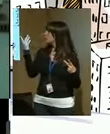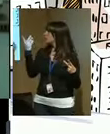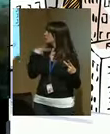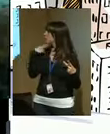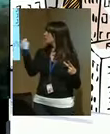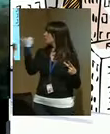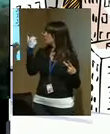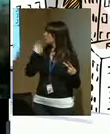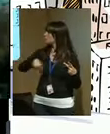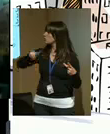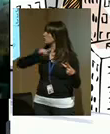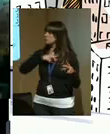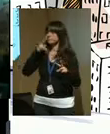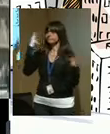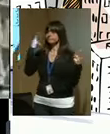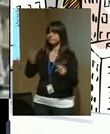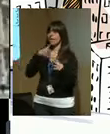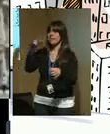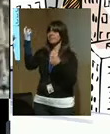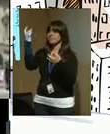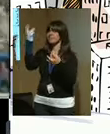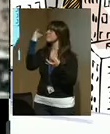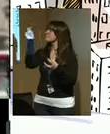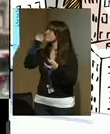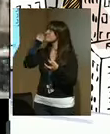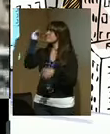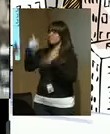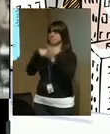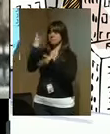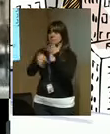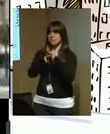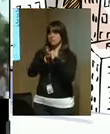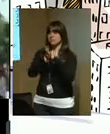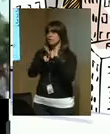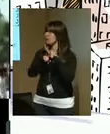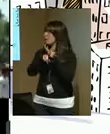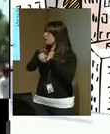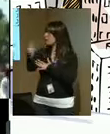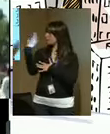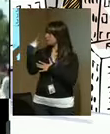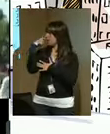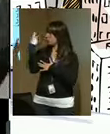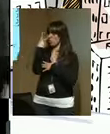la actividad turística que se desarrollaba en la Ciudad de Buenos Aires a partir del año 2000.